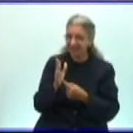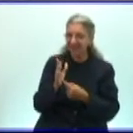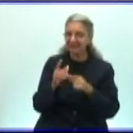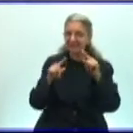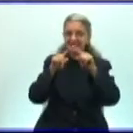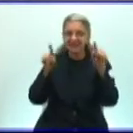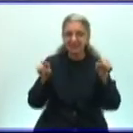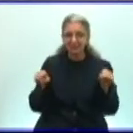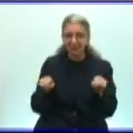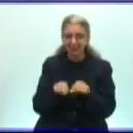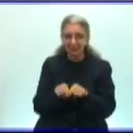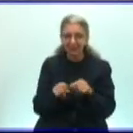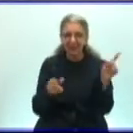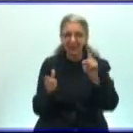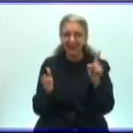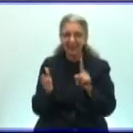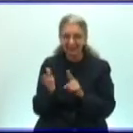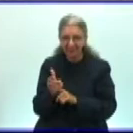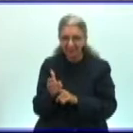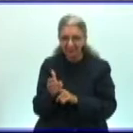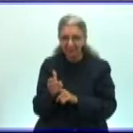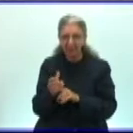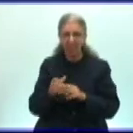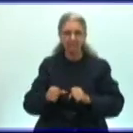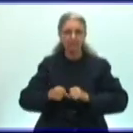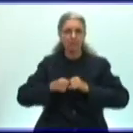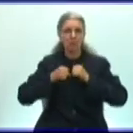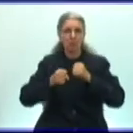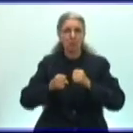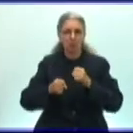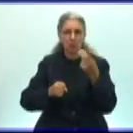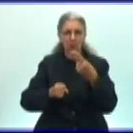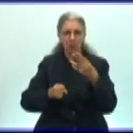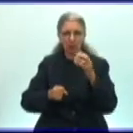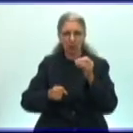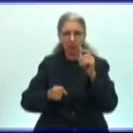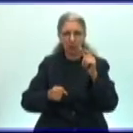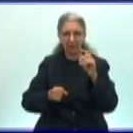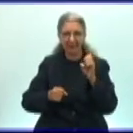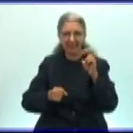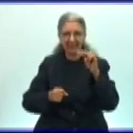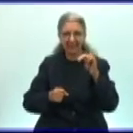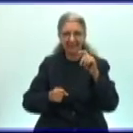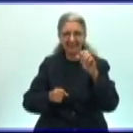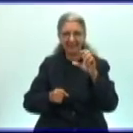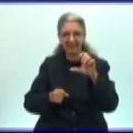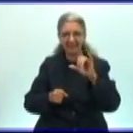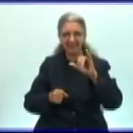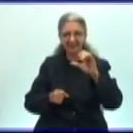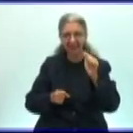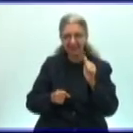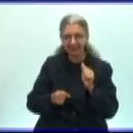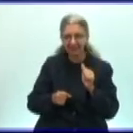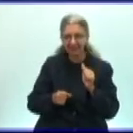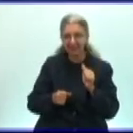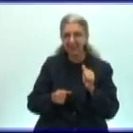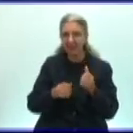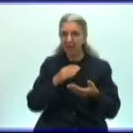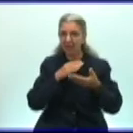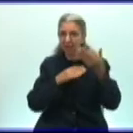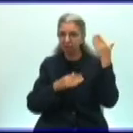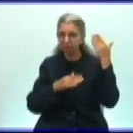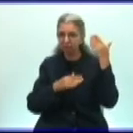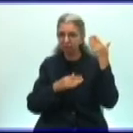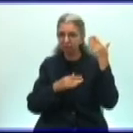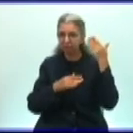entonces de la potencia. Acá le estamos mostrando del circuito anterior una